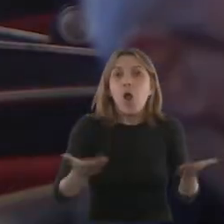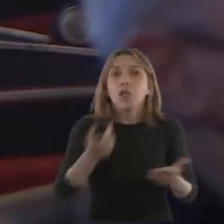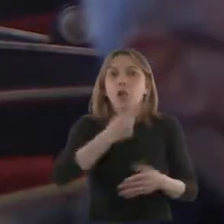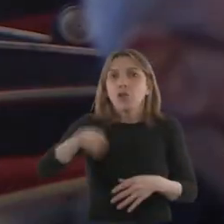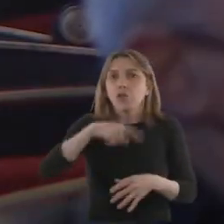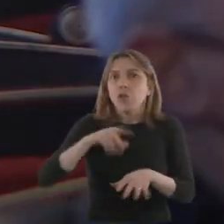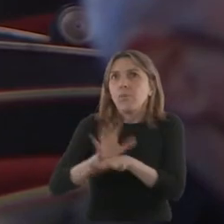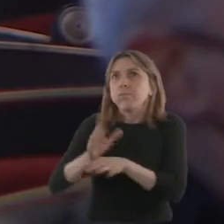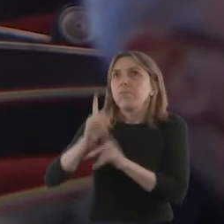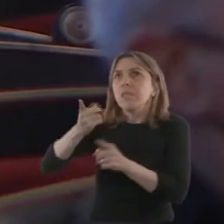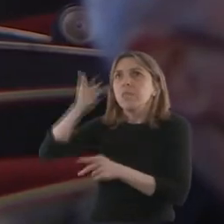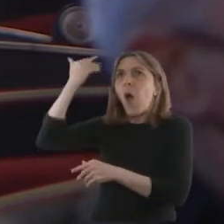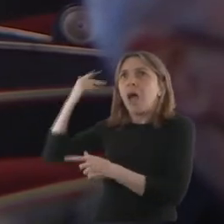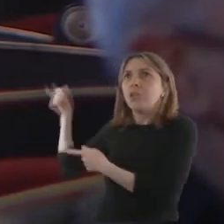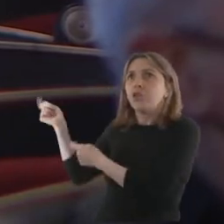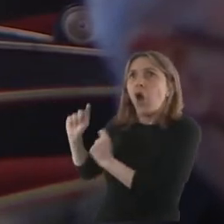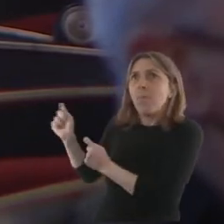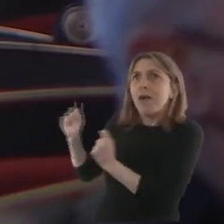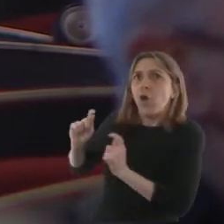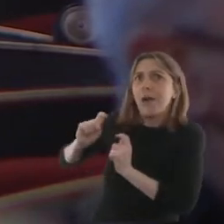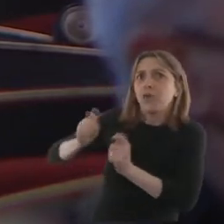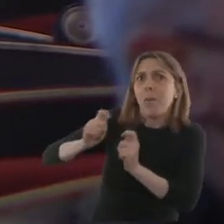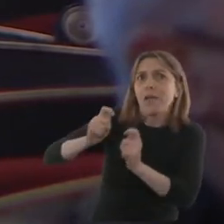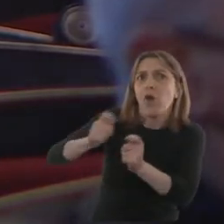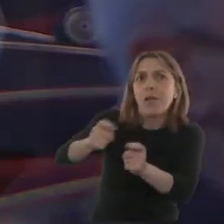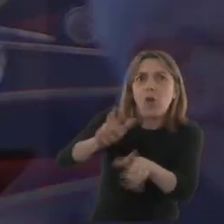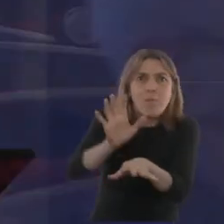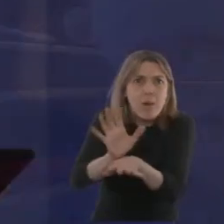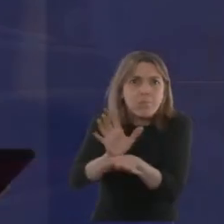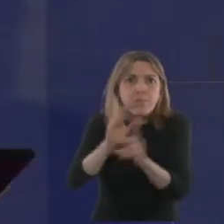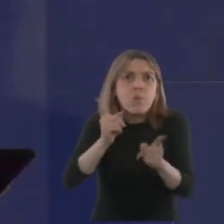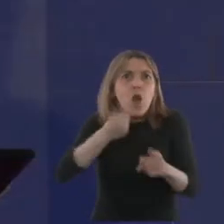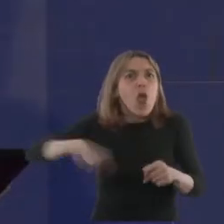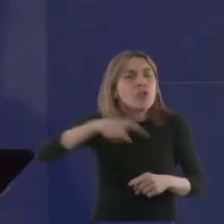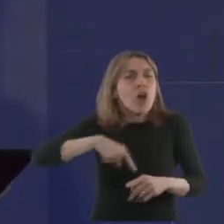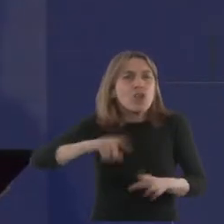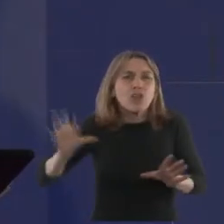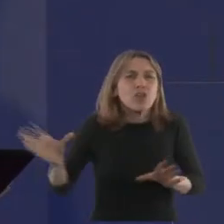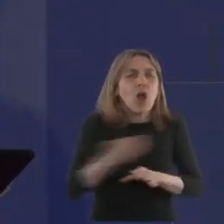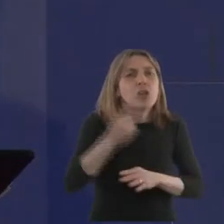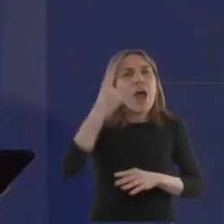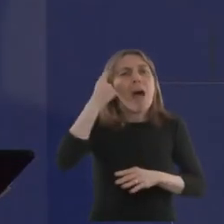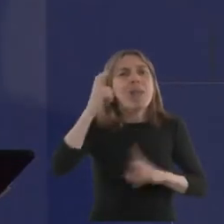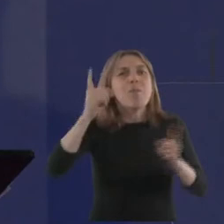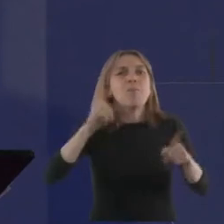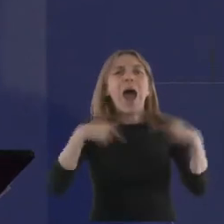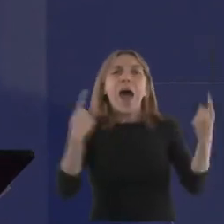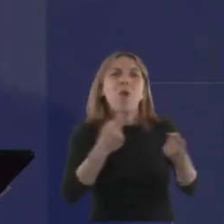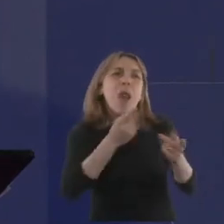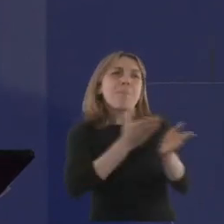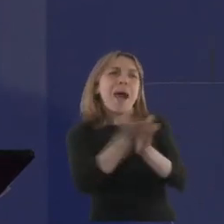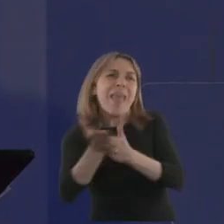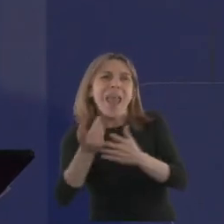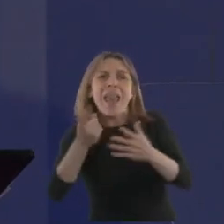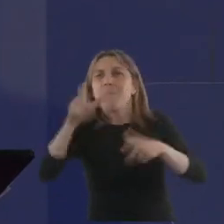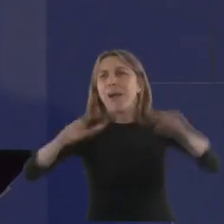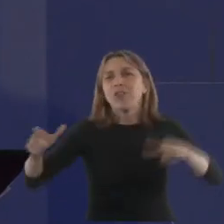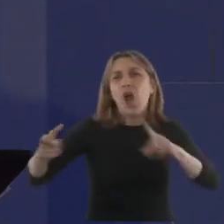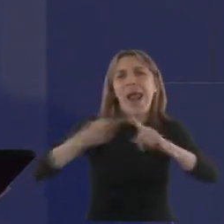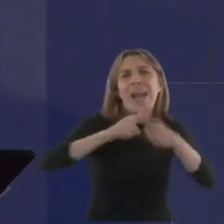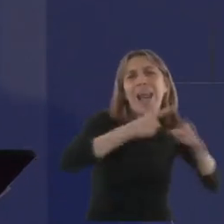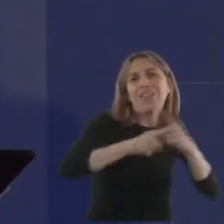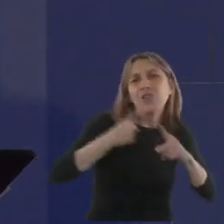legado. Porque si hay algo que aprendimos en estas aulas, en estos pasillos, es que no importa que el